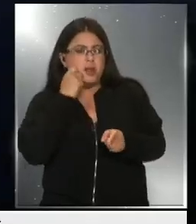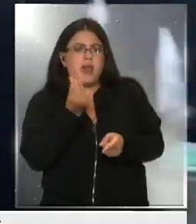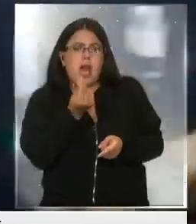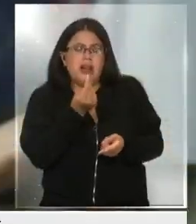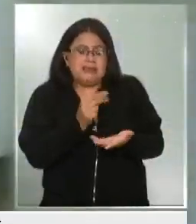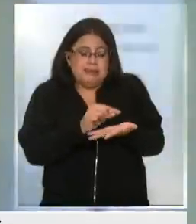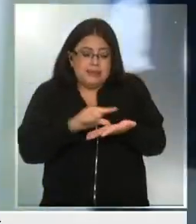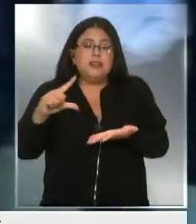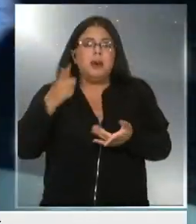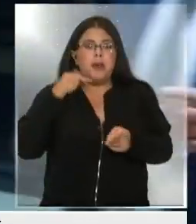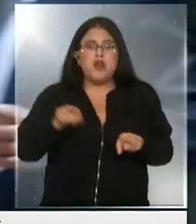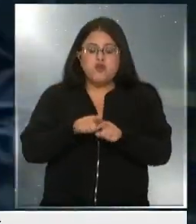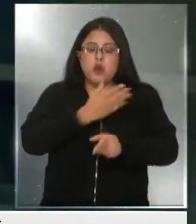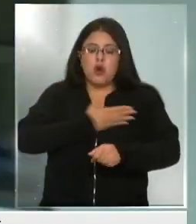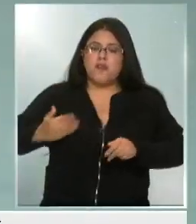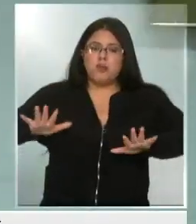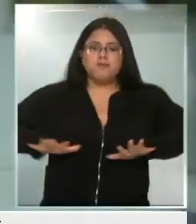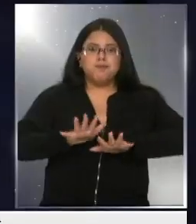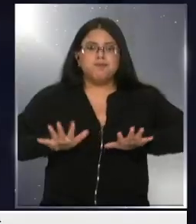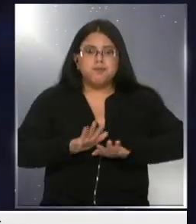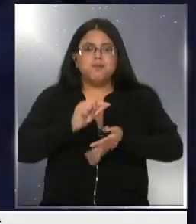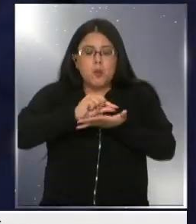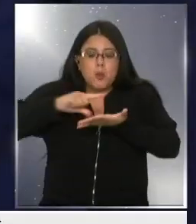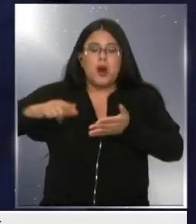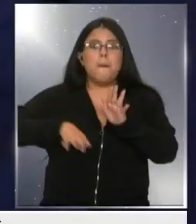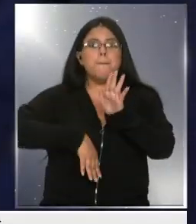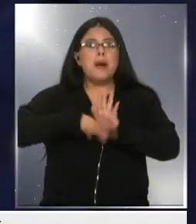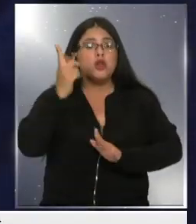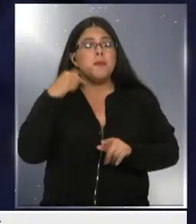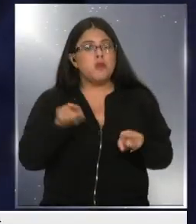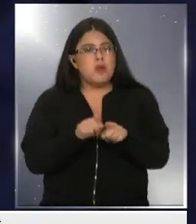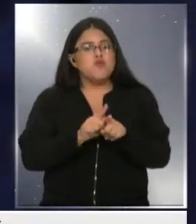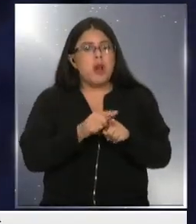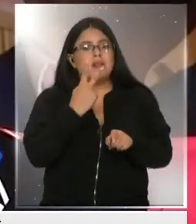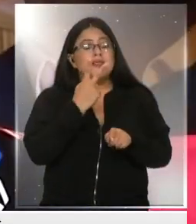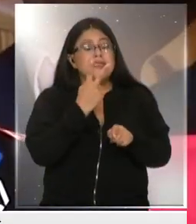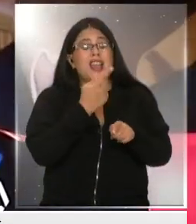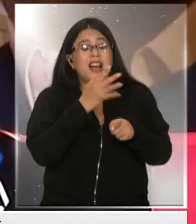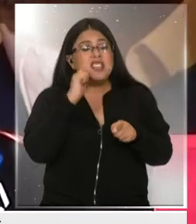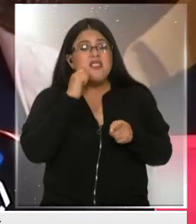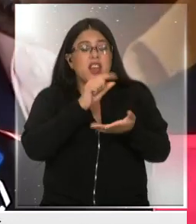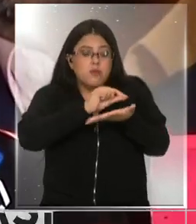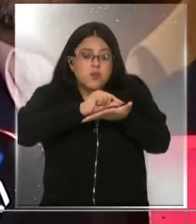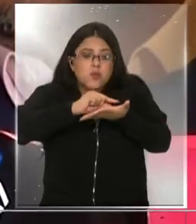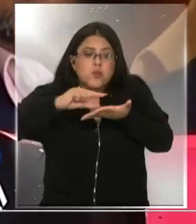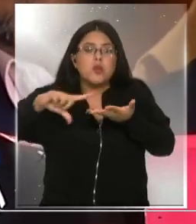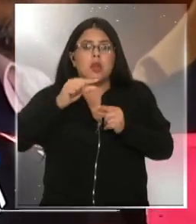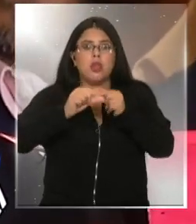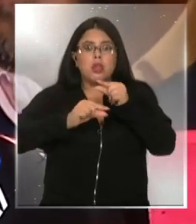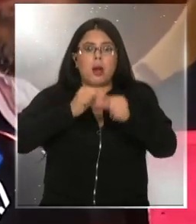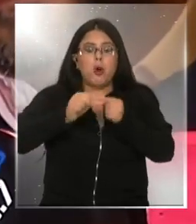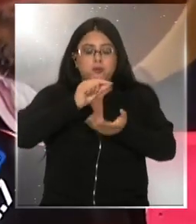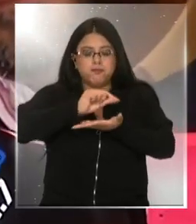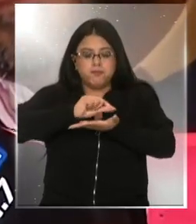al gobierno a hacer el esfuerzo por un incremento mayor, aunque de forma gradual. Hemos visto